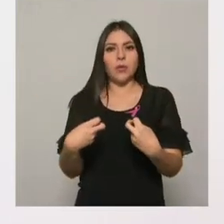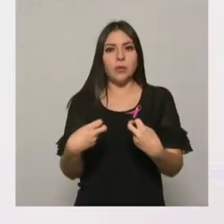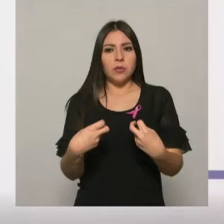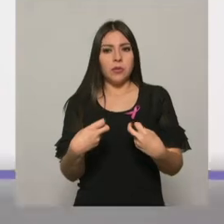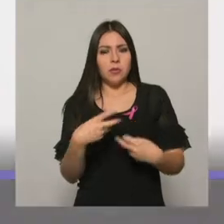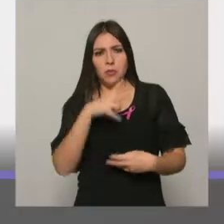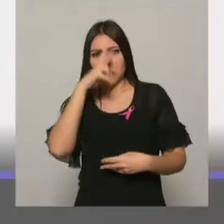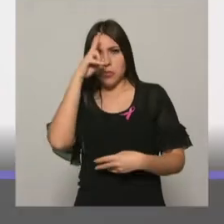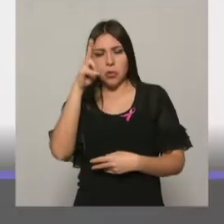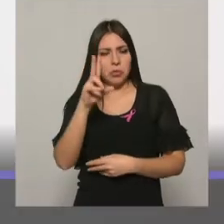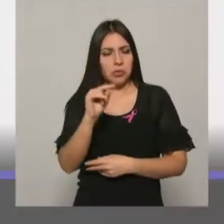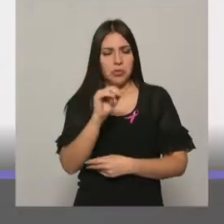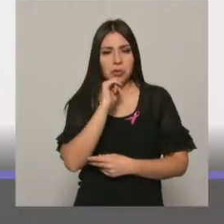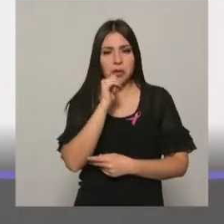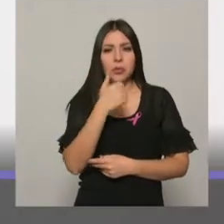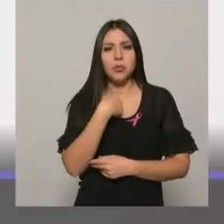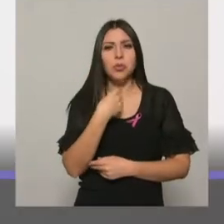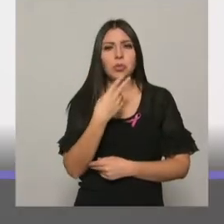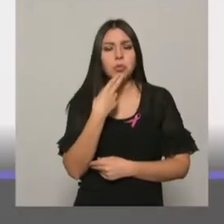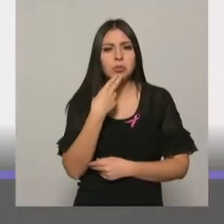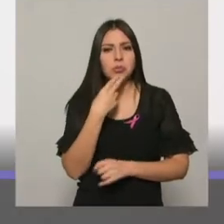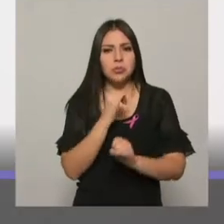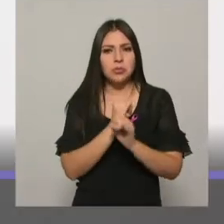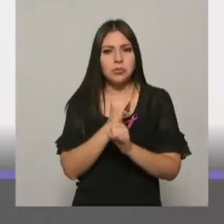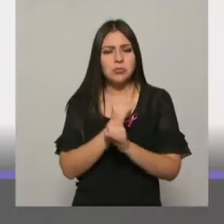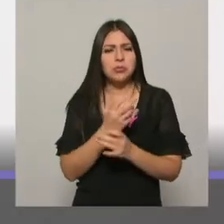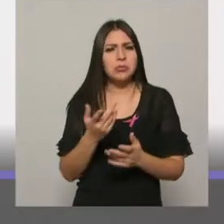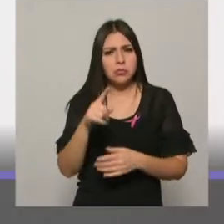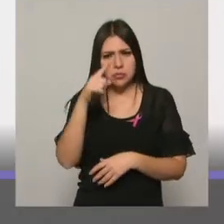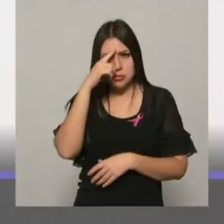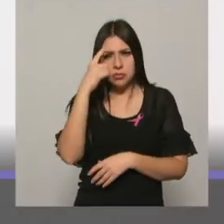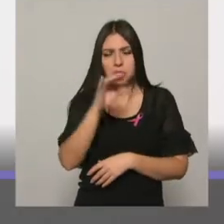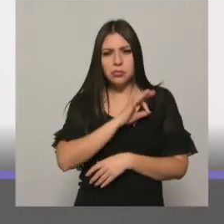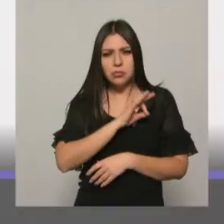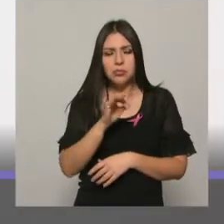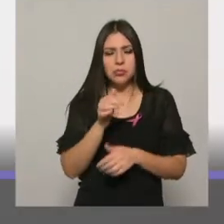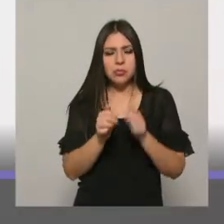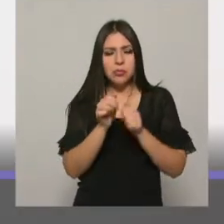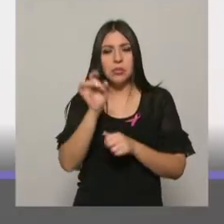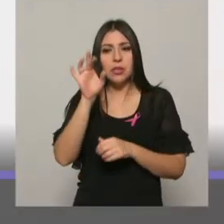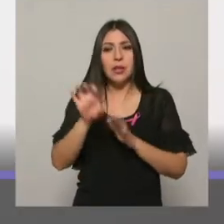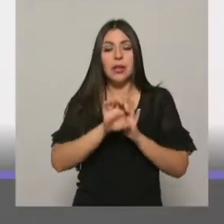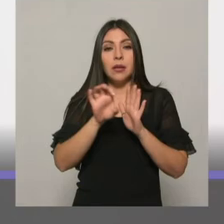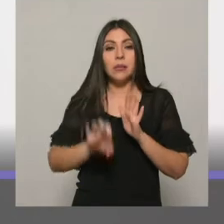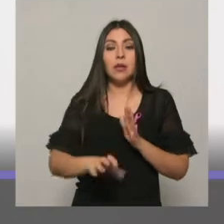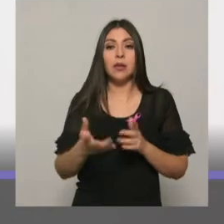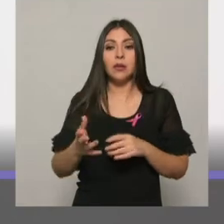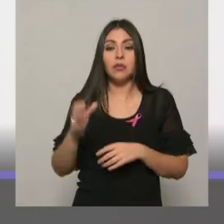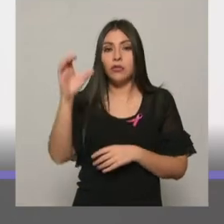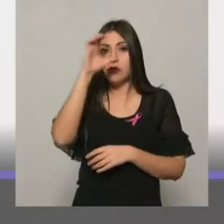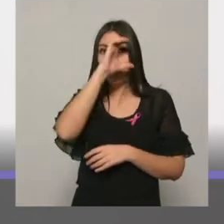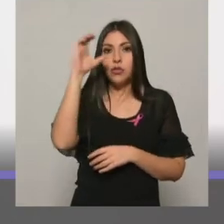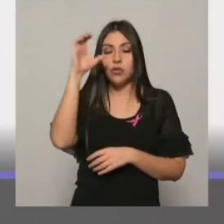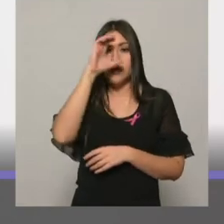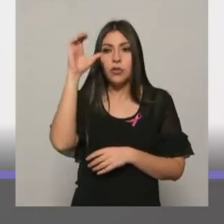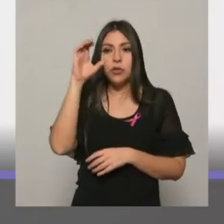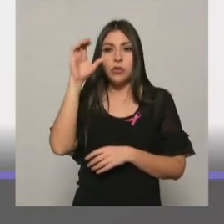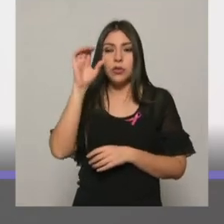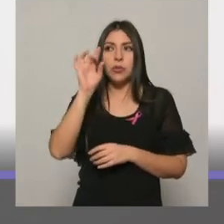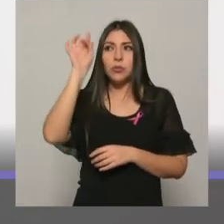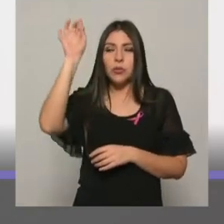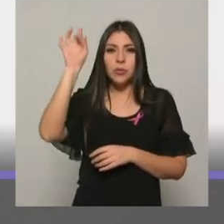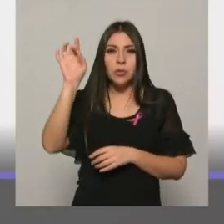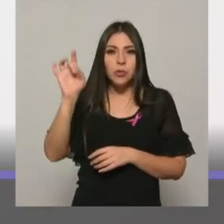y tiene muy poca capacidad, no permite mandar archivos grandes, por ejemplo, las fotografías de lo que registra